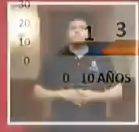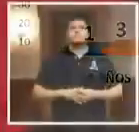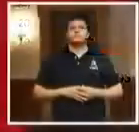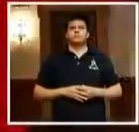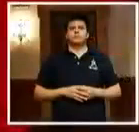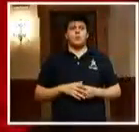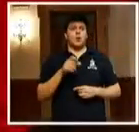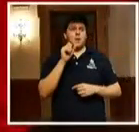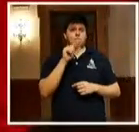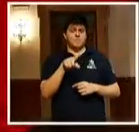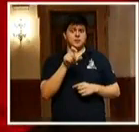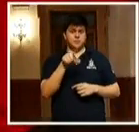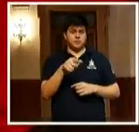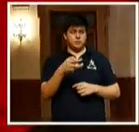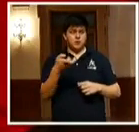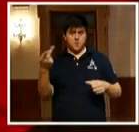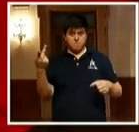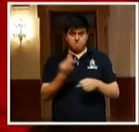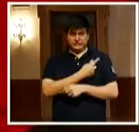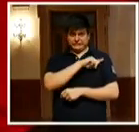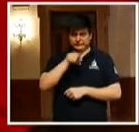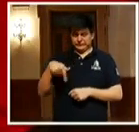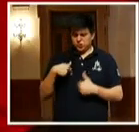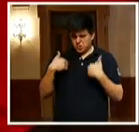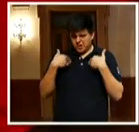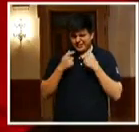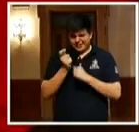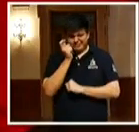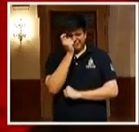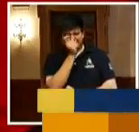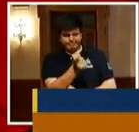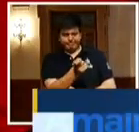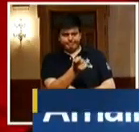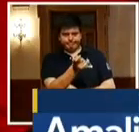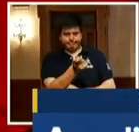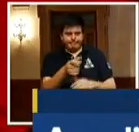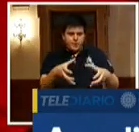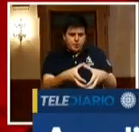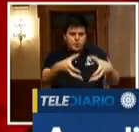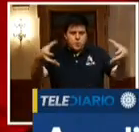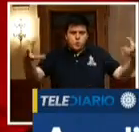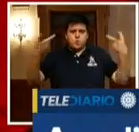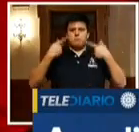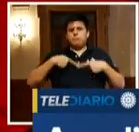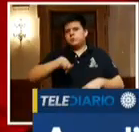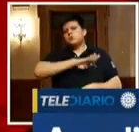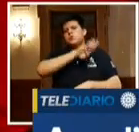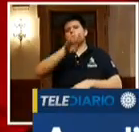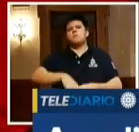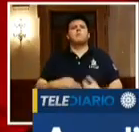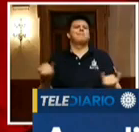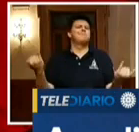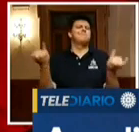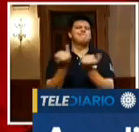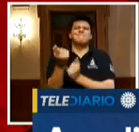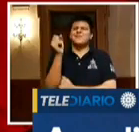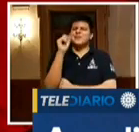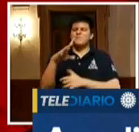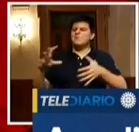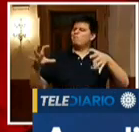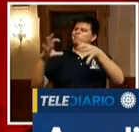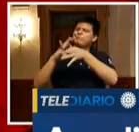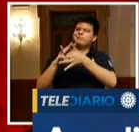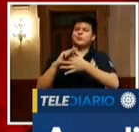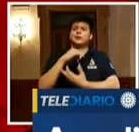esto se está traduciendo en un gran número de funciones también que son las 14 que